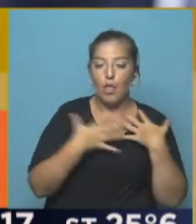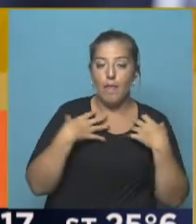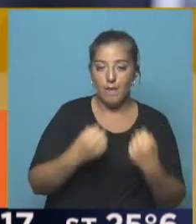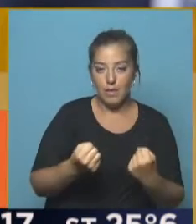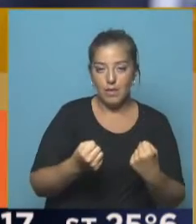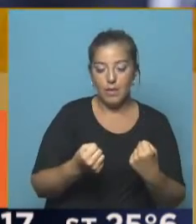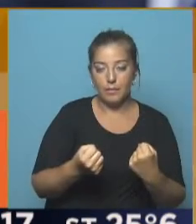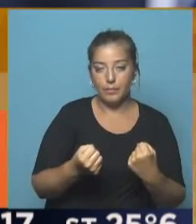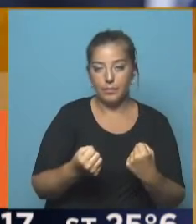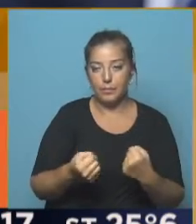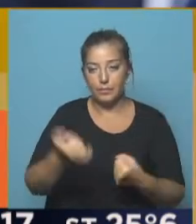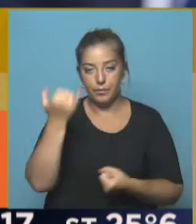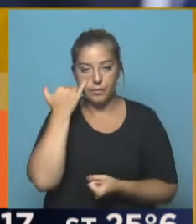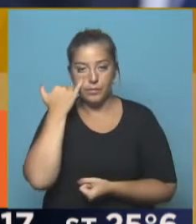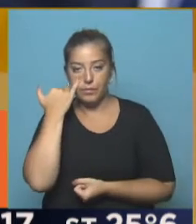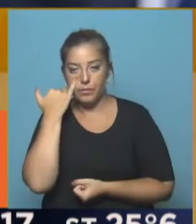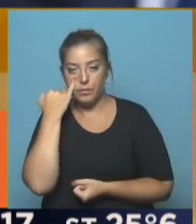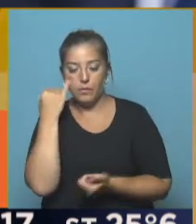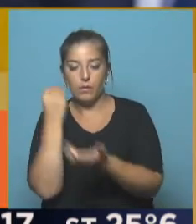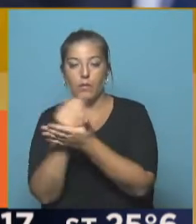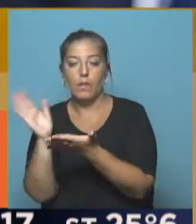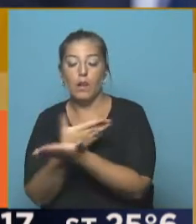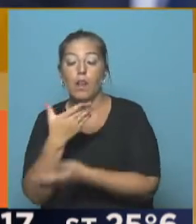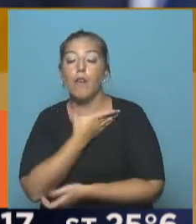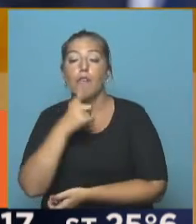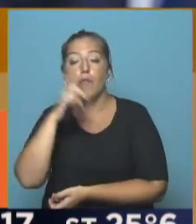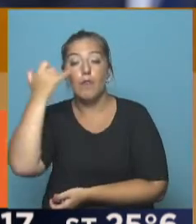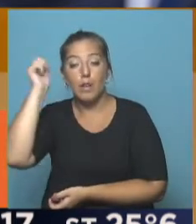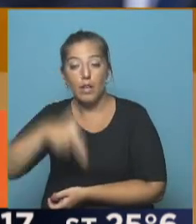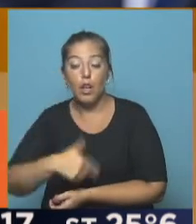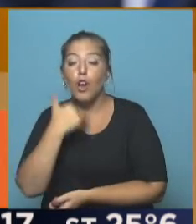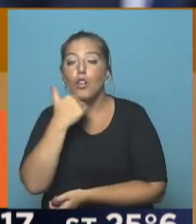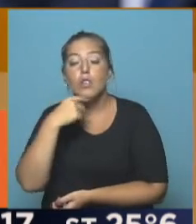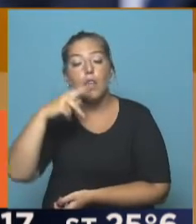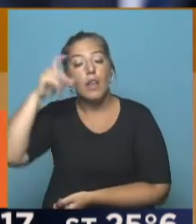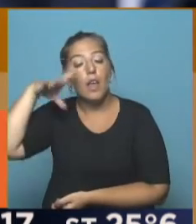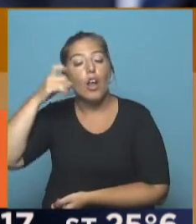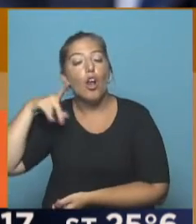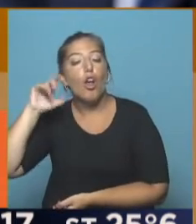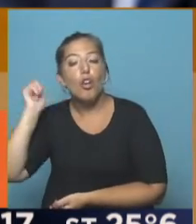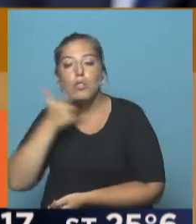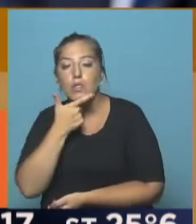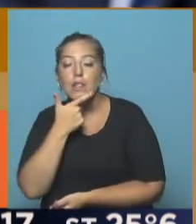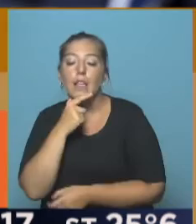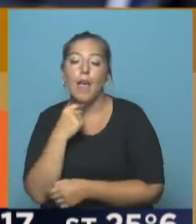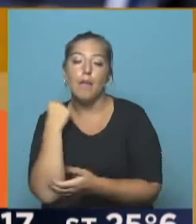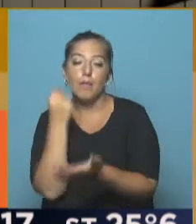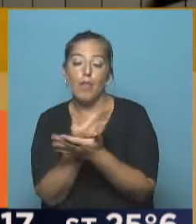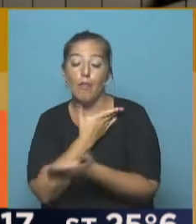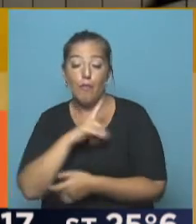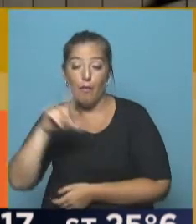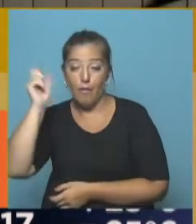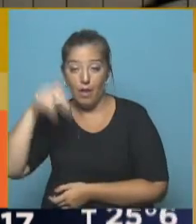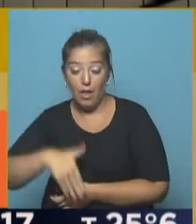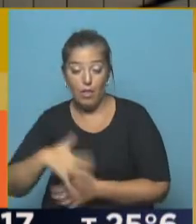Defensa Mattis y el desplazado Flint. No sé Kellogg, que es el sucesor de Flint y un hombre importante, puede